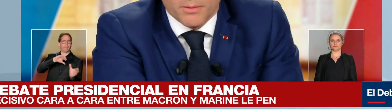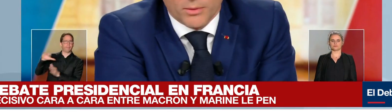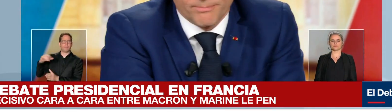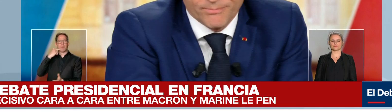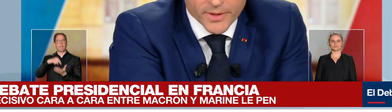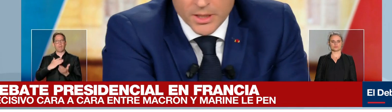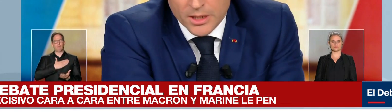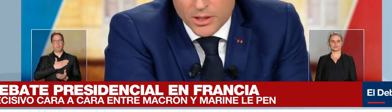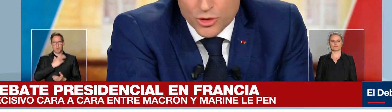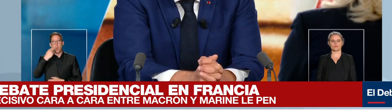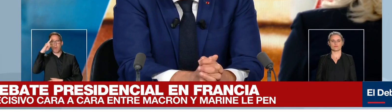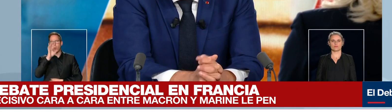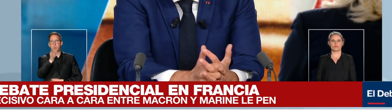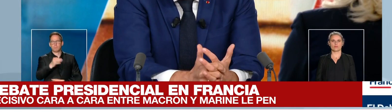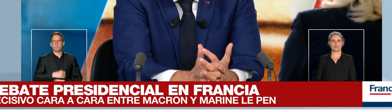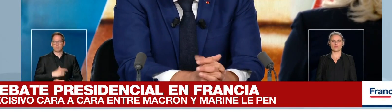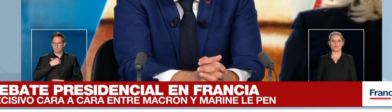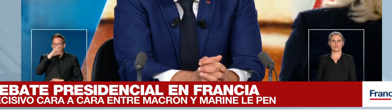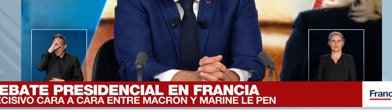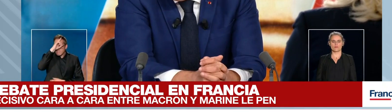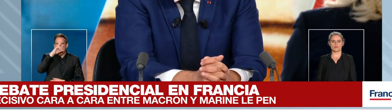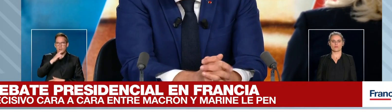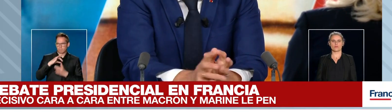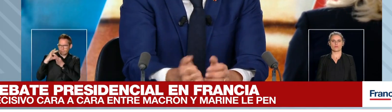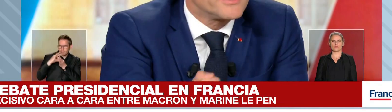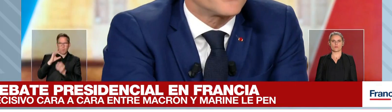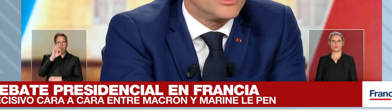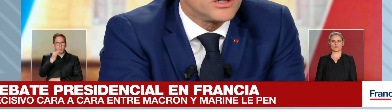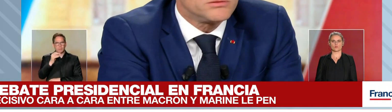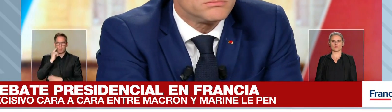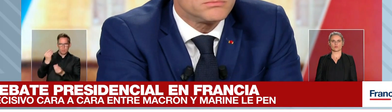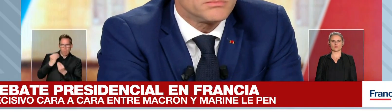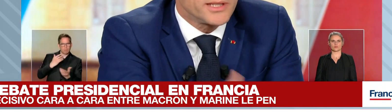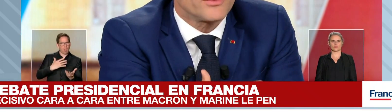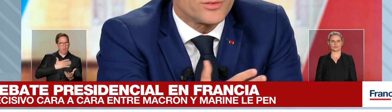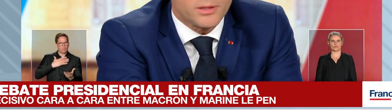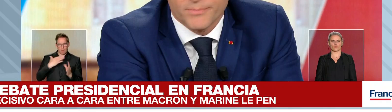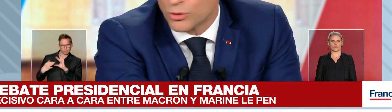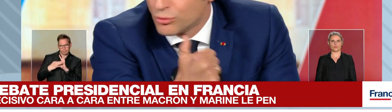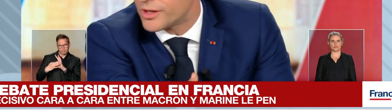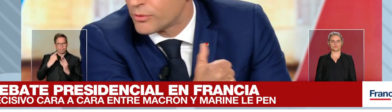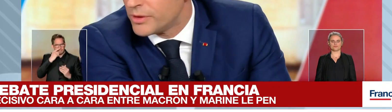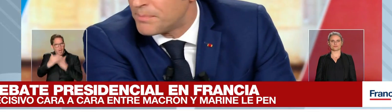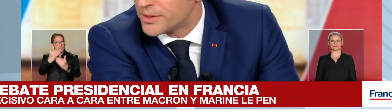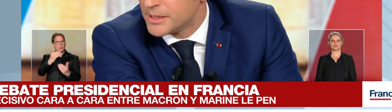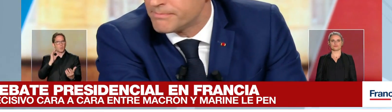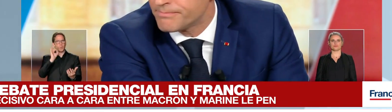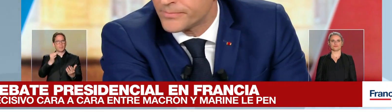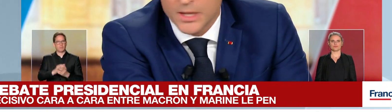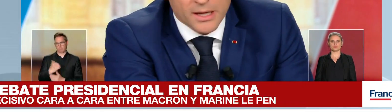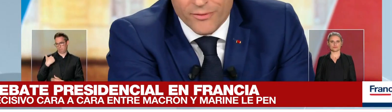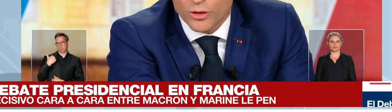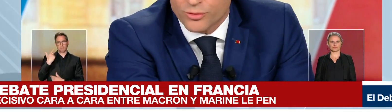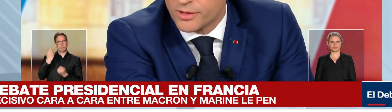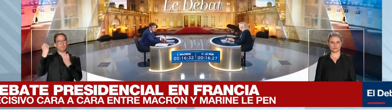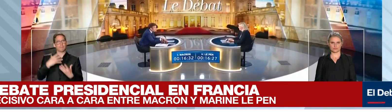Europa y creo en la dupla franco-alemana. Creo que esta dupla es la que nos ha permitido obtener acuerdos y avanzar. Cuando